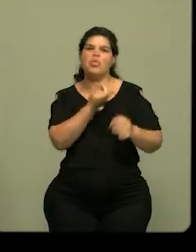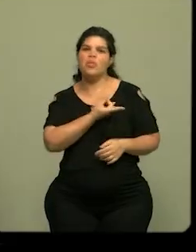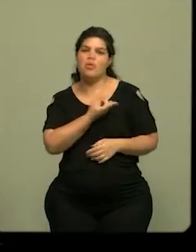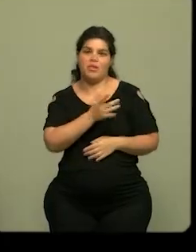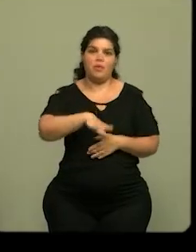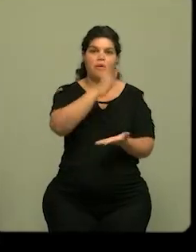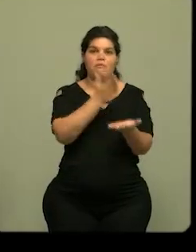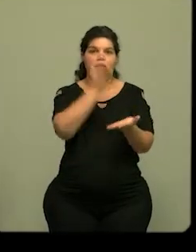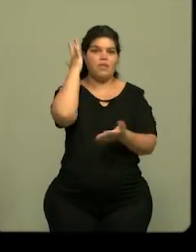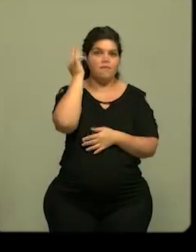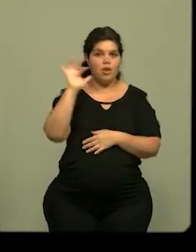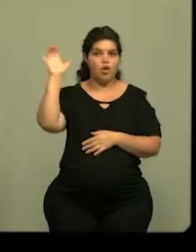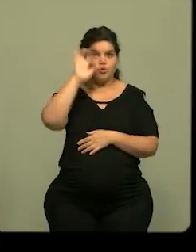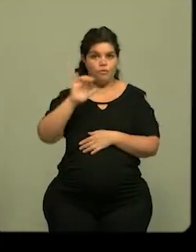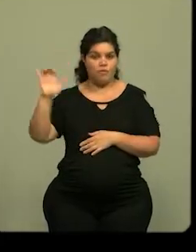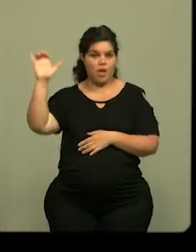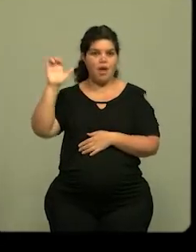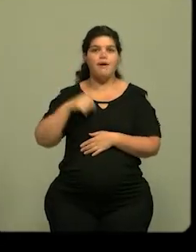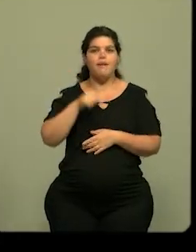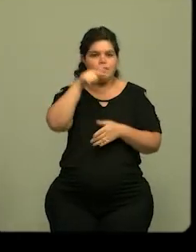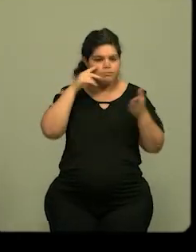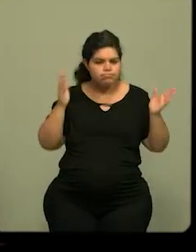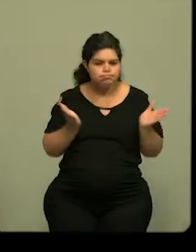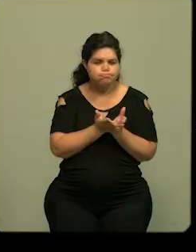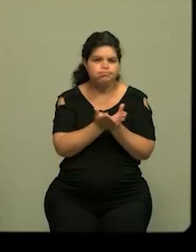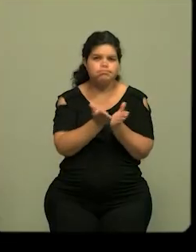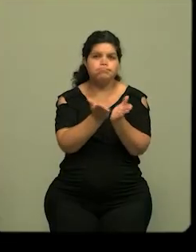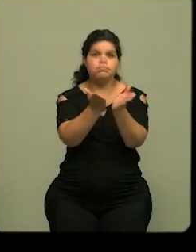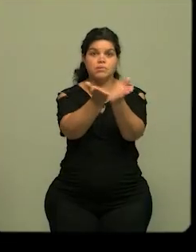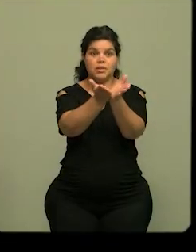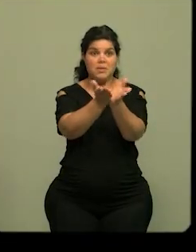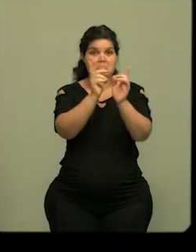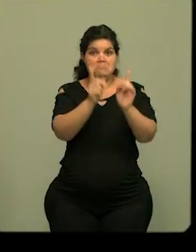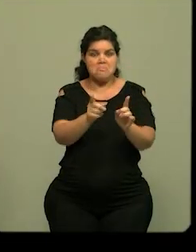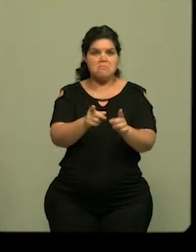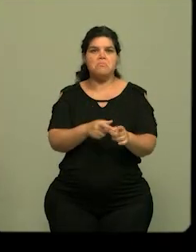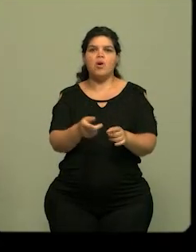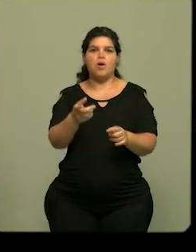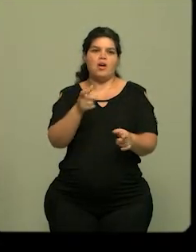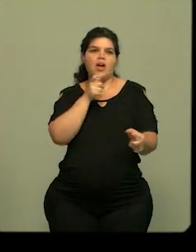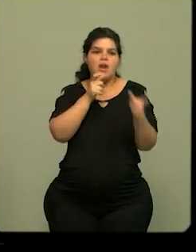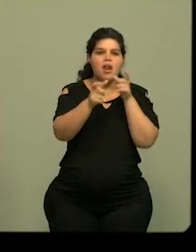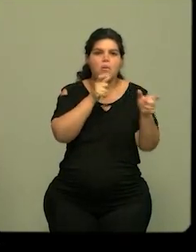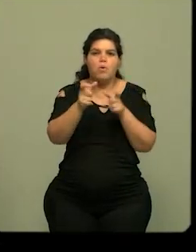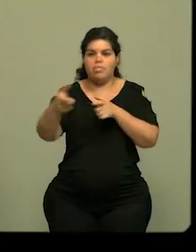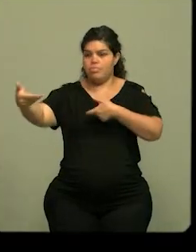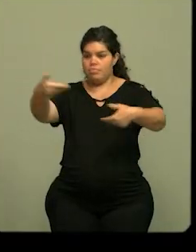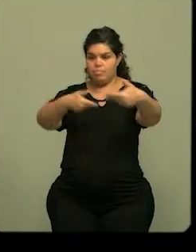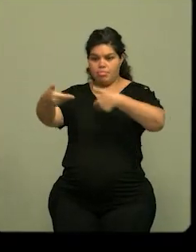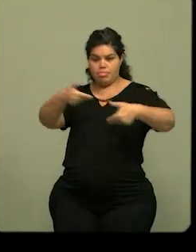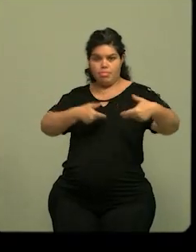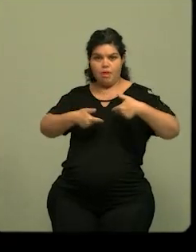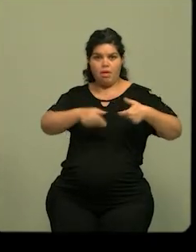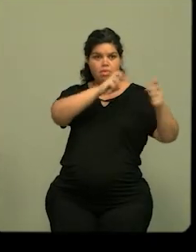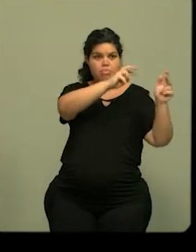con una formación académica que tiene como objetivo contemplar respuestas para cada una de las demandas que el sector